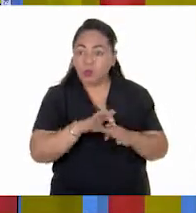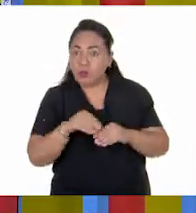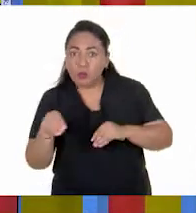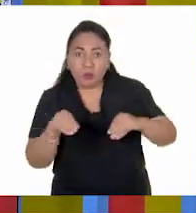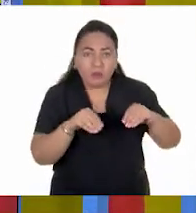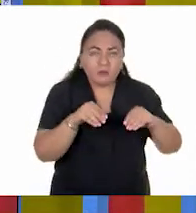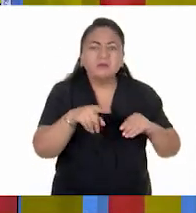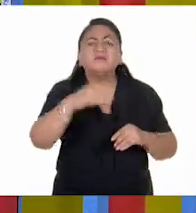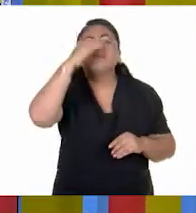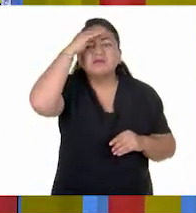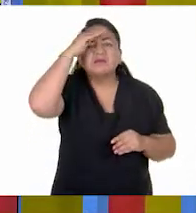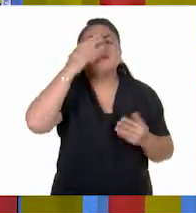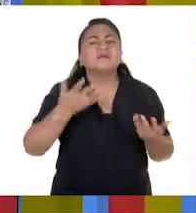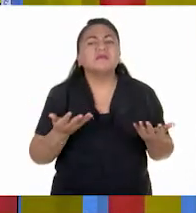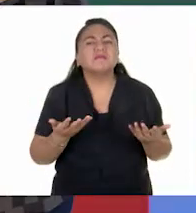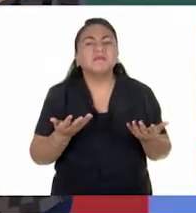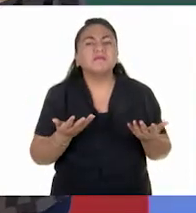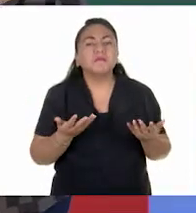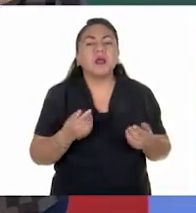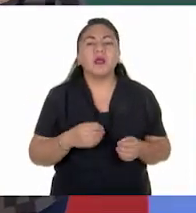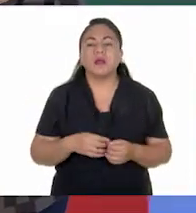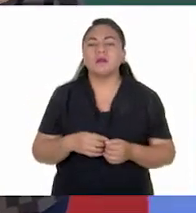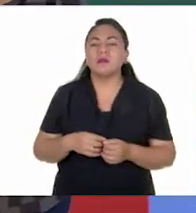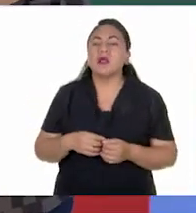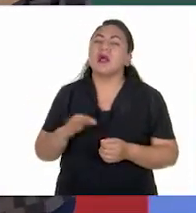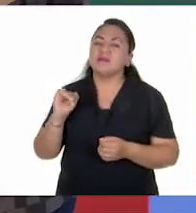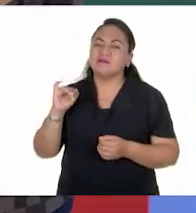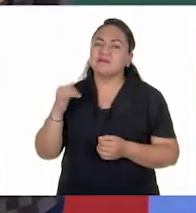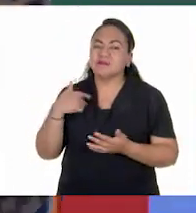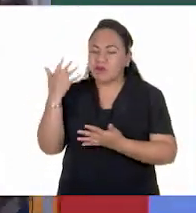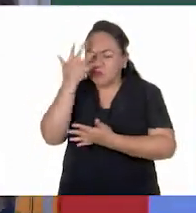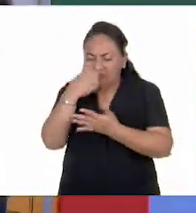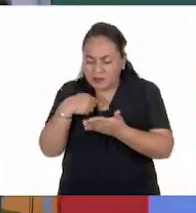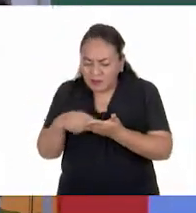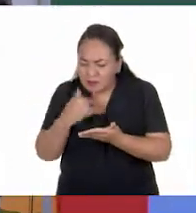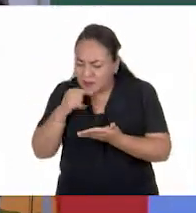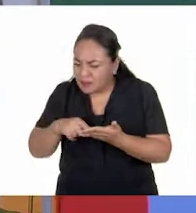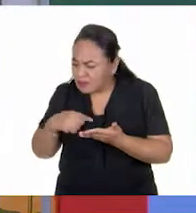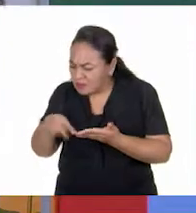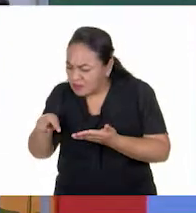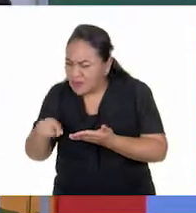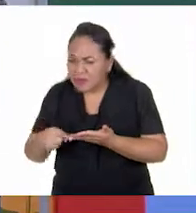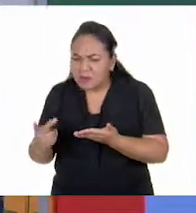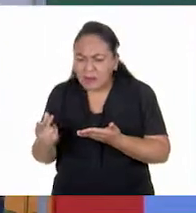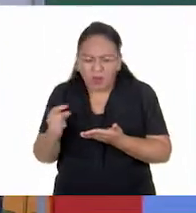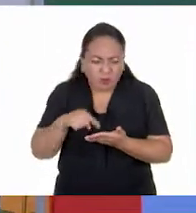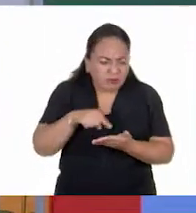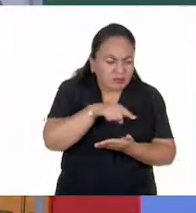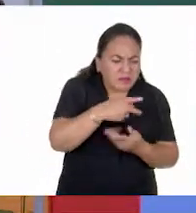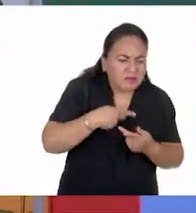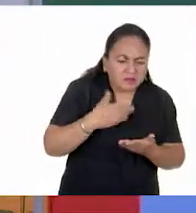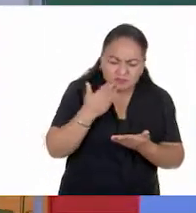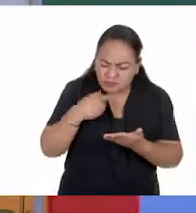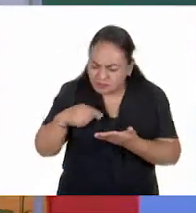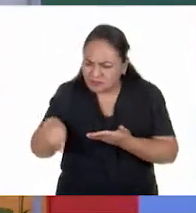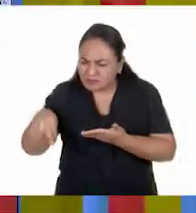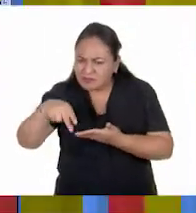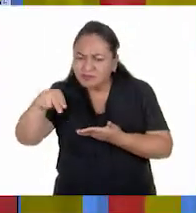crees que pueda pasar, Pile? Pues me voy a confundir muchísimo y nunca voy a encontrar a la persona o el lugar que voy a ver. Muy